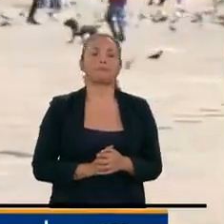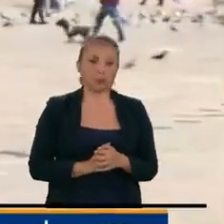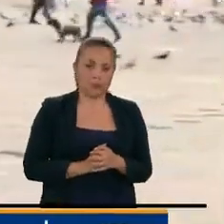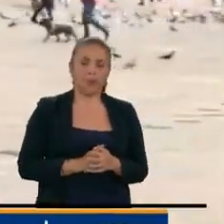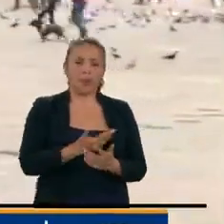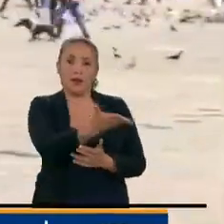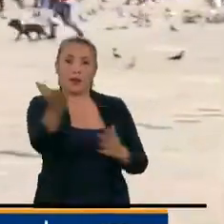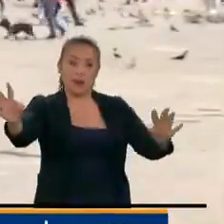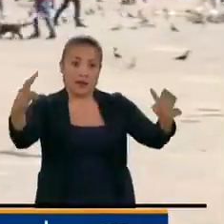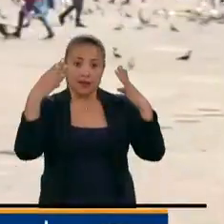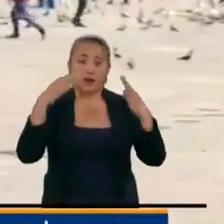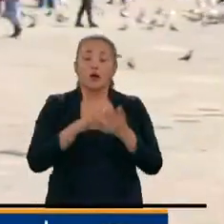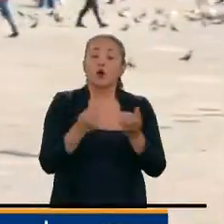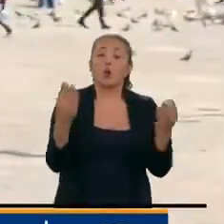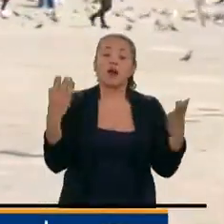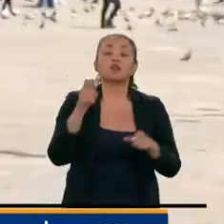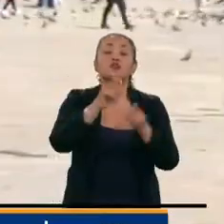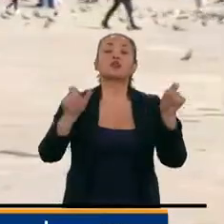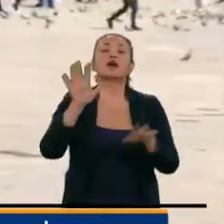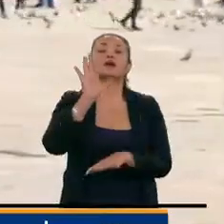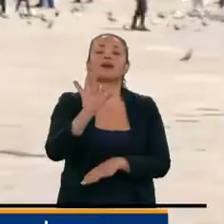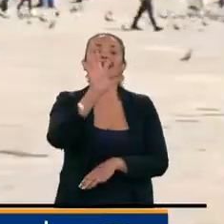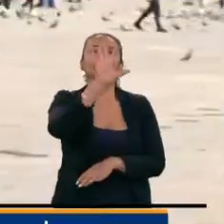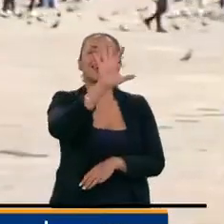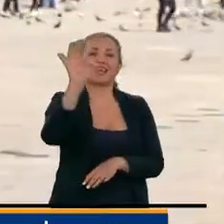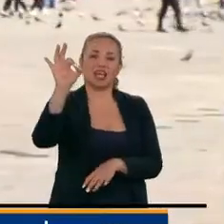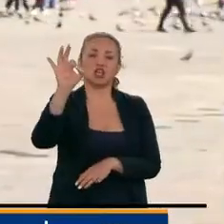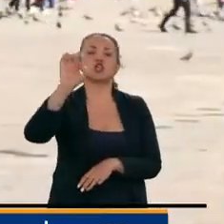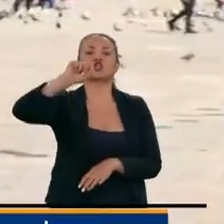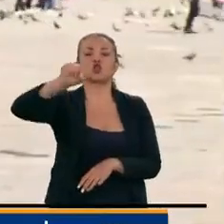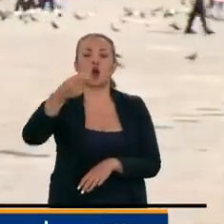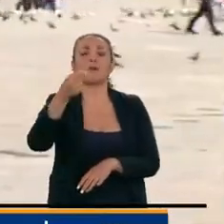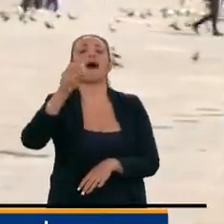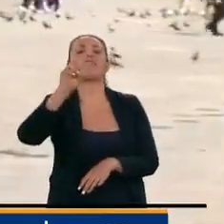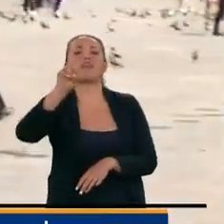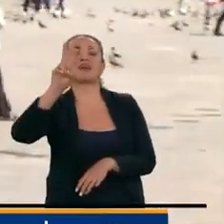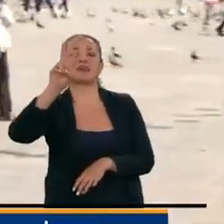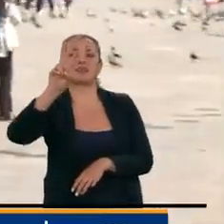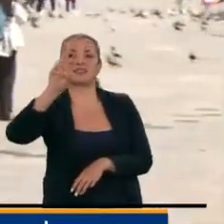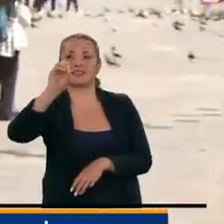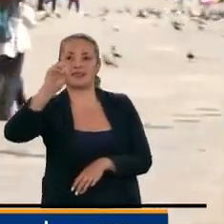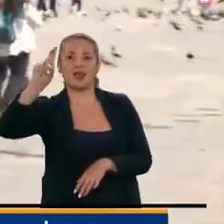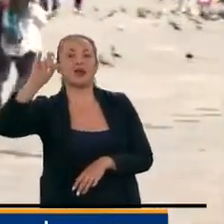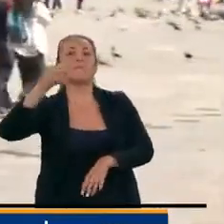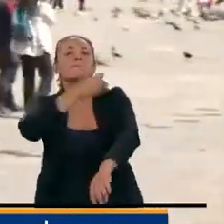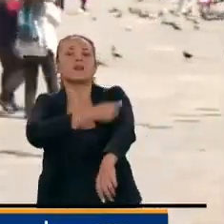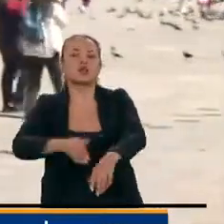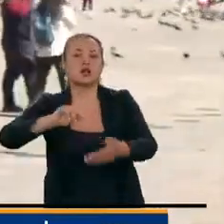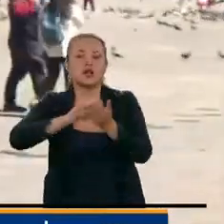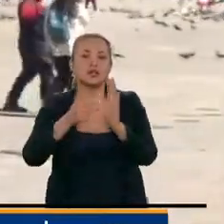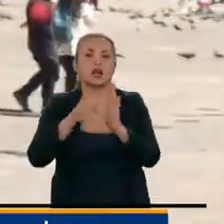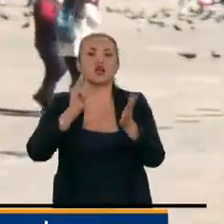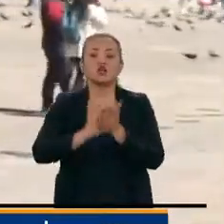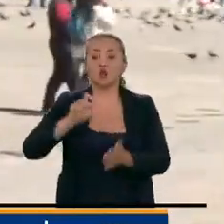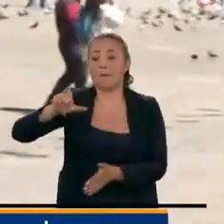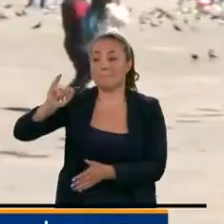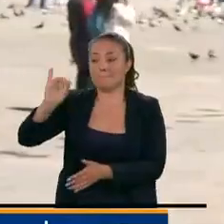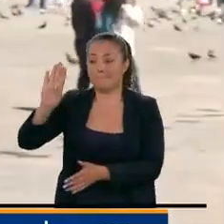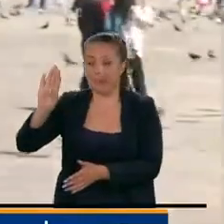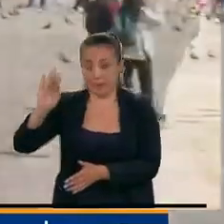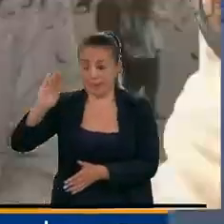Alejandra y televidentes, son 500,6 billones de pesos, es decir, el 29,6% del PIB, así